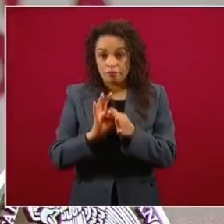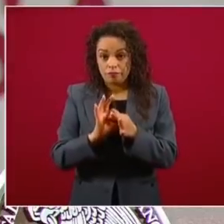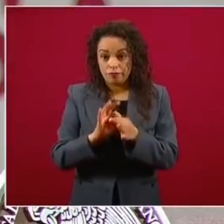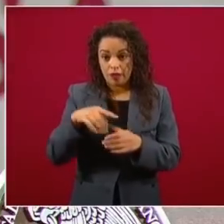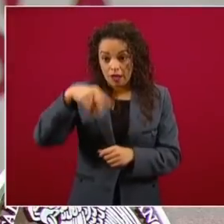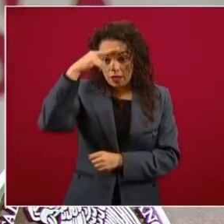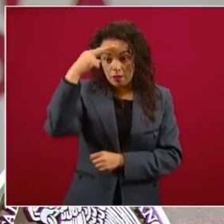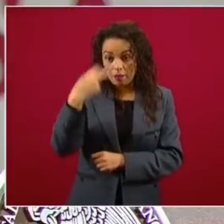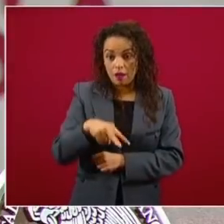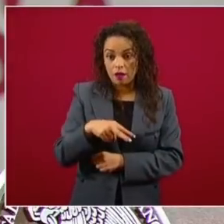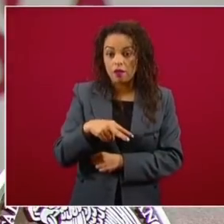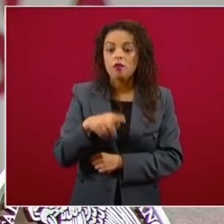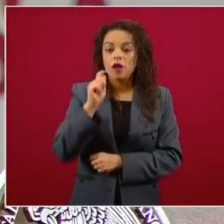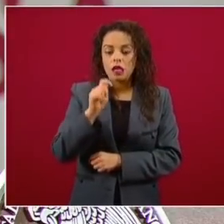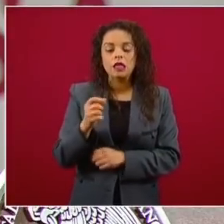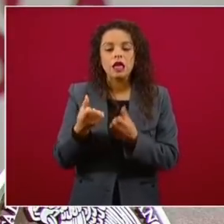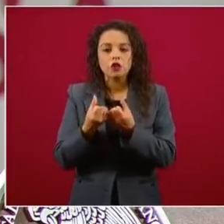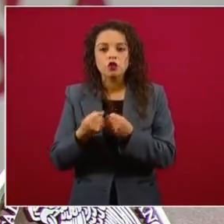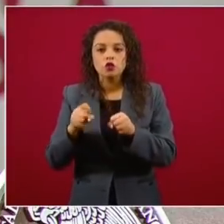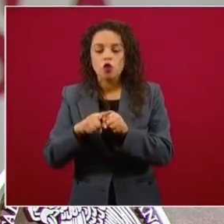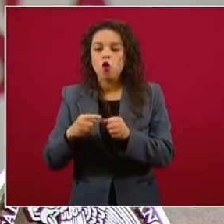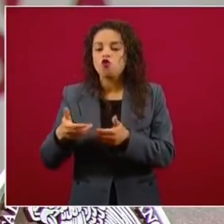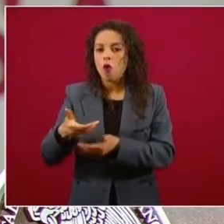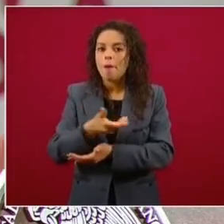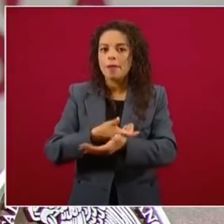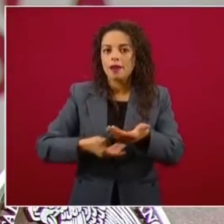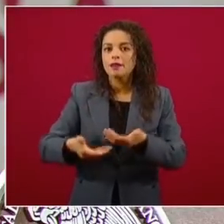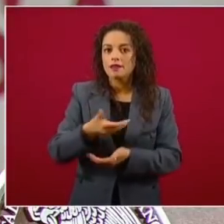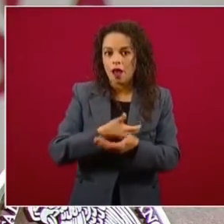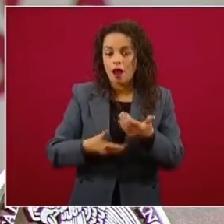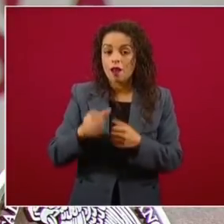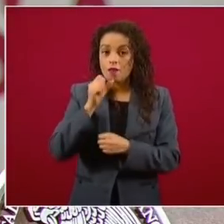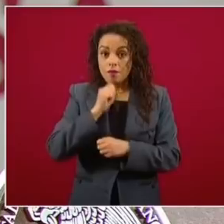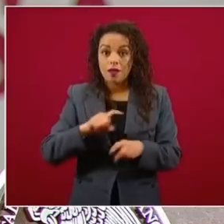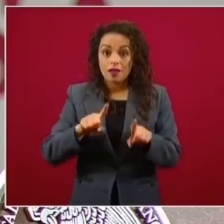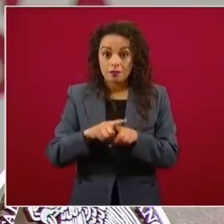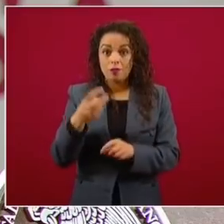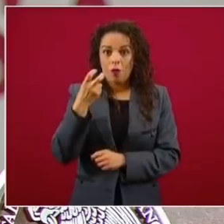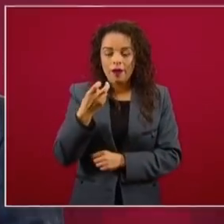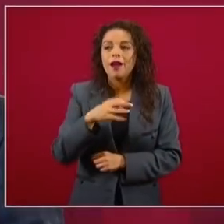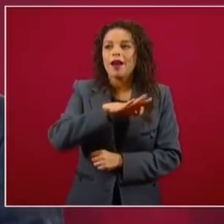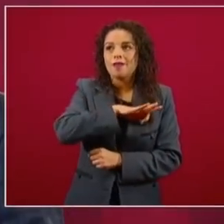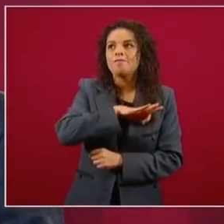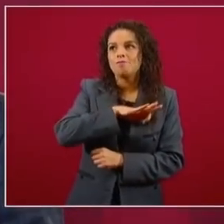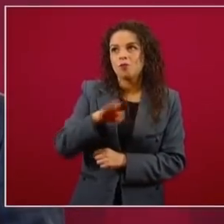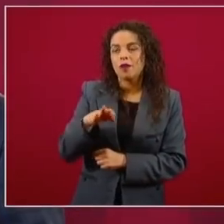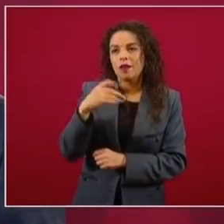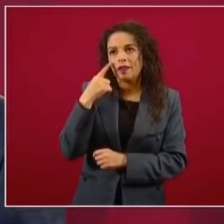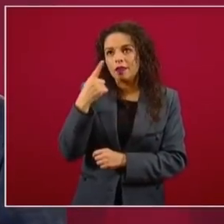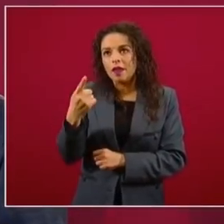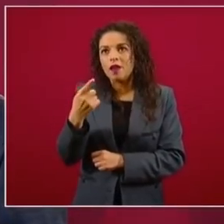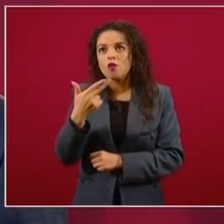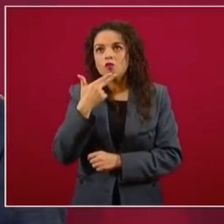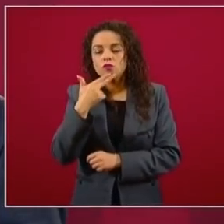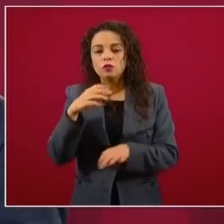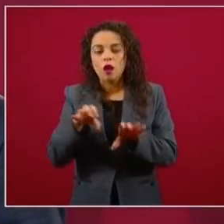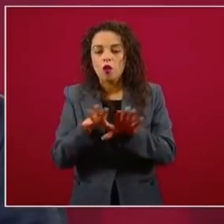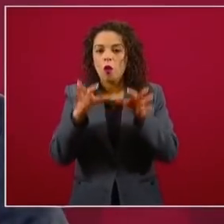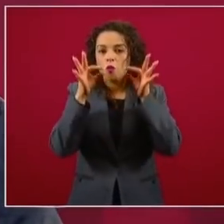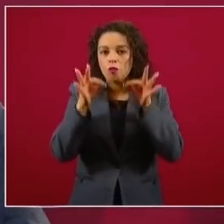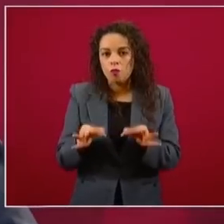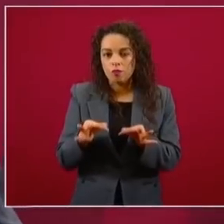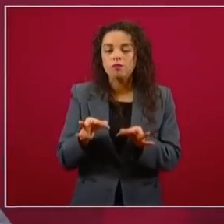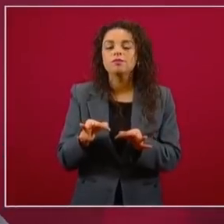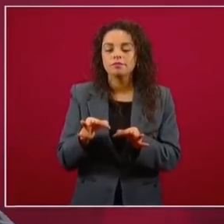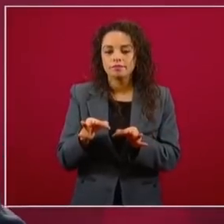recuperación importante de nuestros socios comerciales, de tal forma que nosotros vamos a poder utilizar de una manera eficiente el nuevo tratado